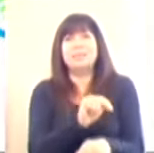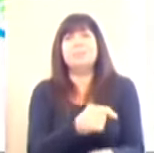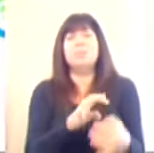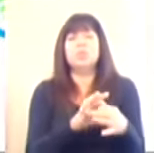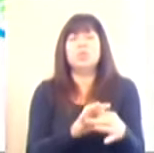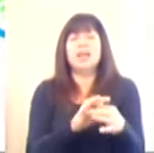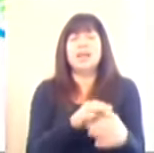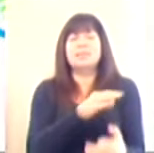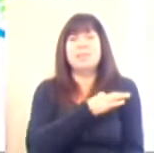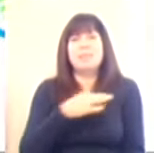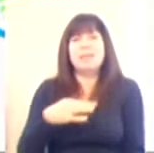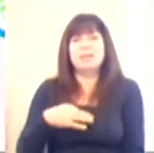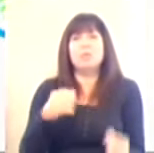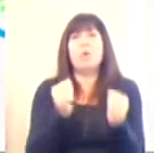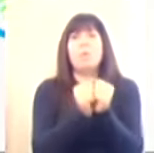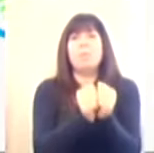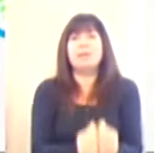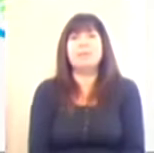gracias, ministro, por acompañarnos.